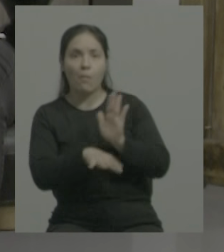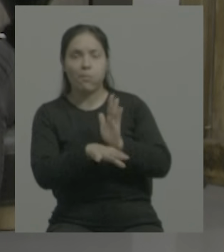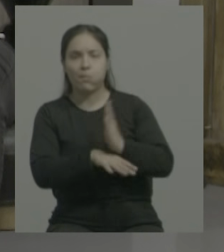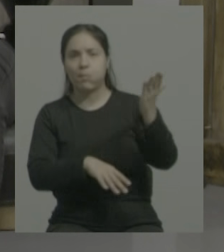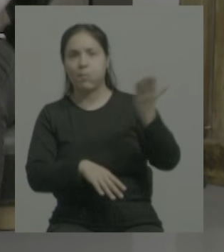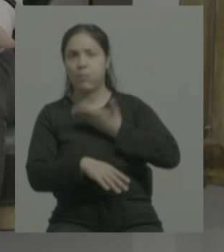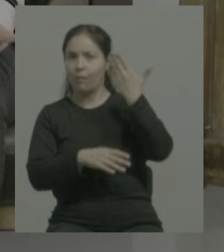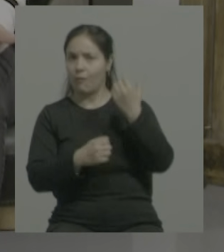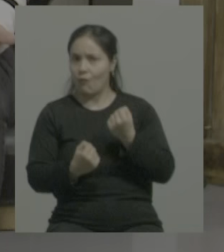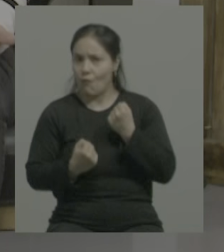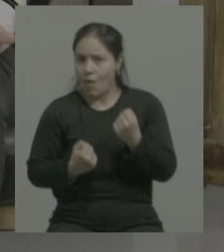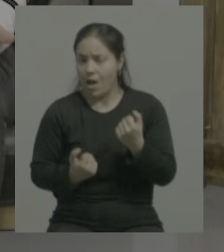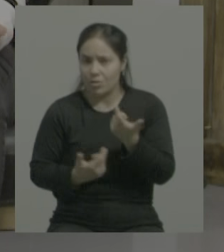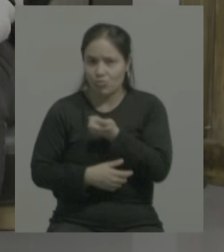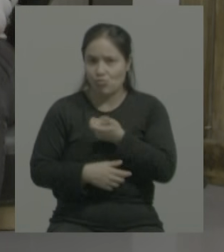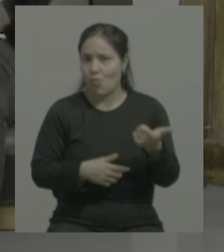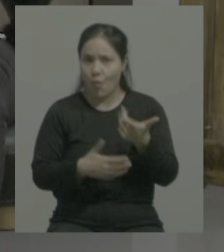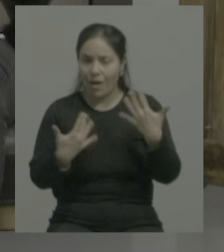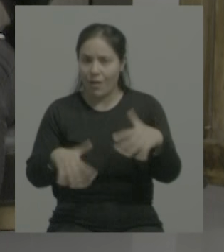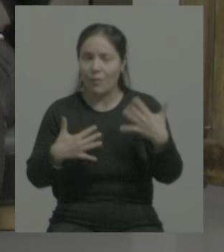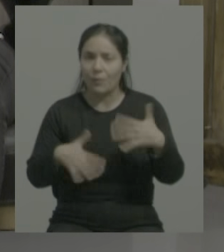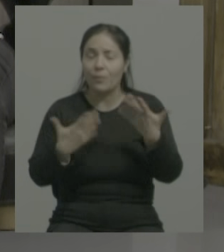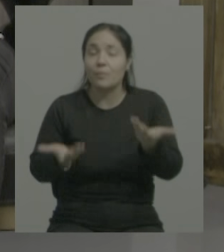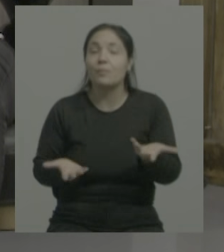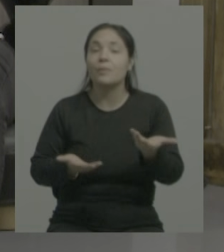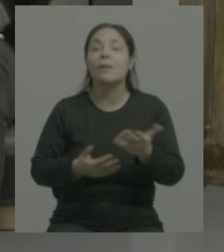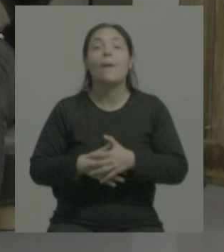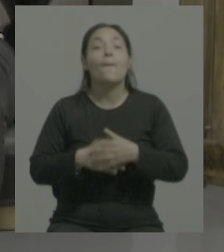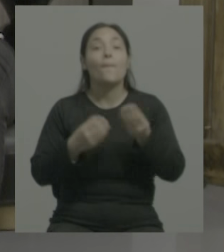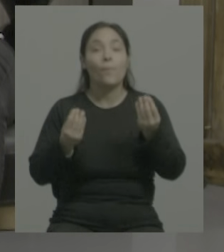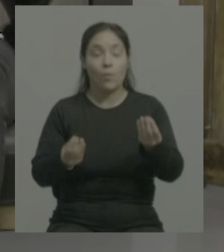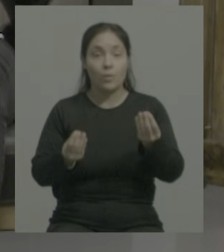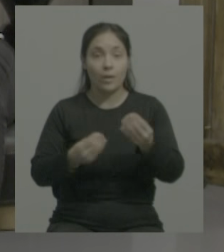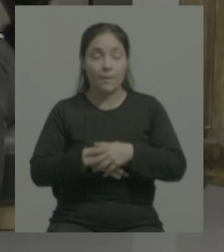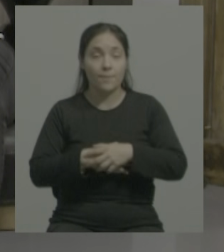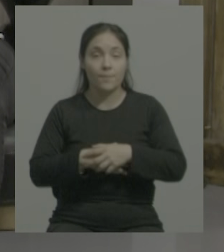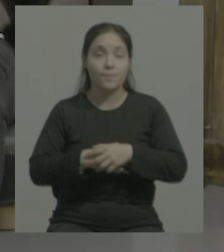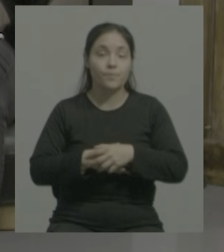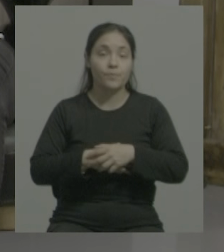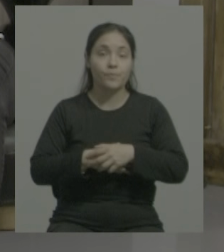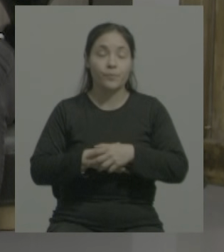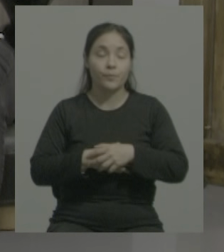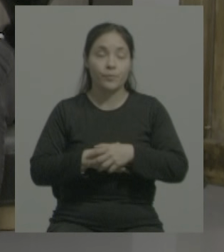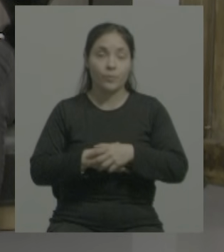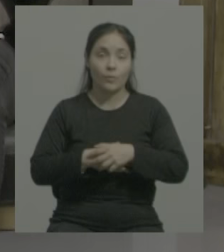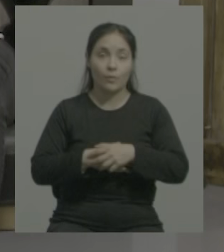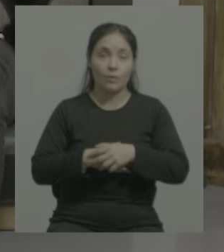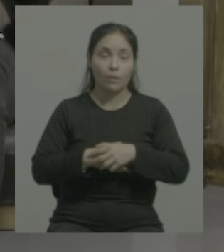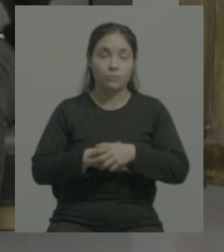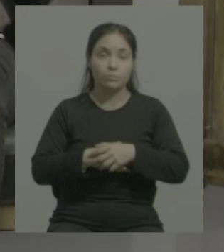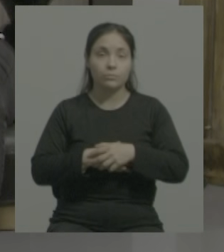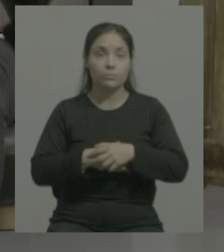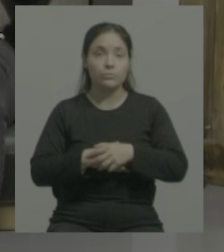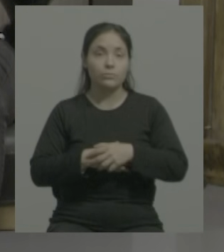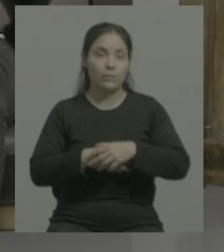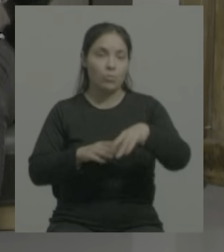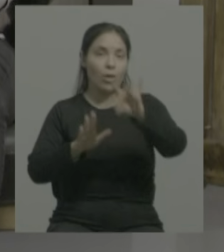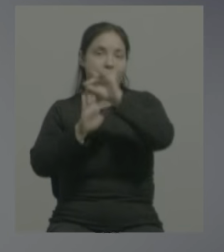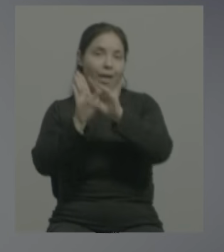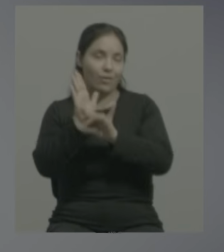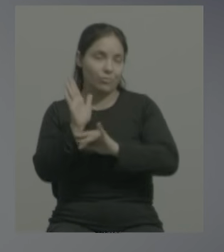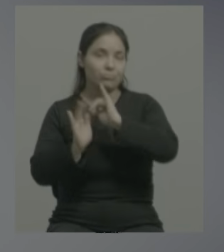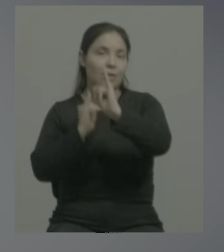golpe tremendo a los salarios, ¿no? Considerando que hoy nosotros estamos, según los últimos datos, ¿no?, de